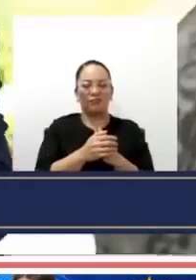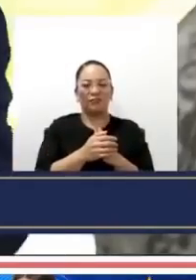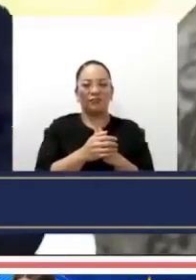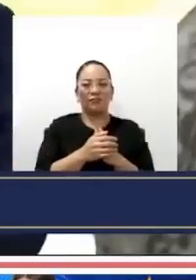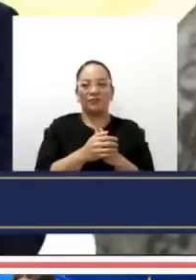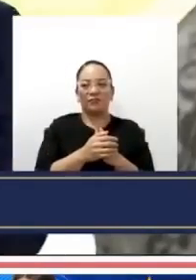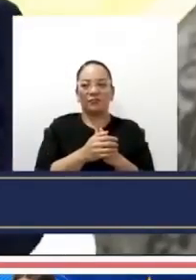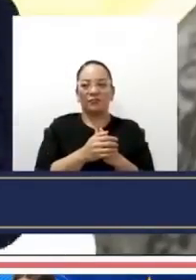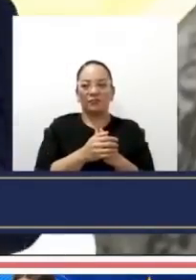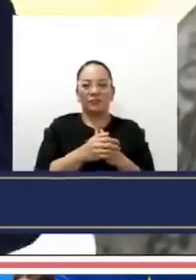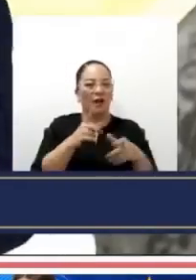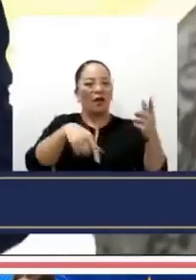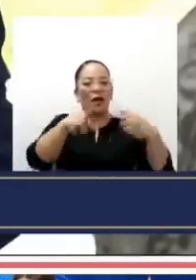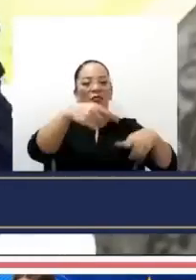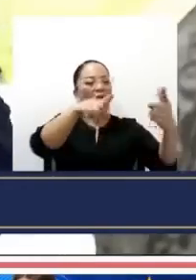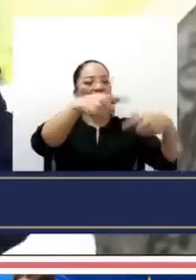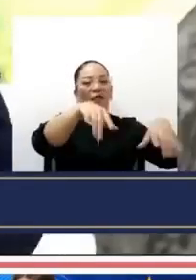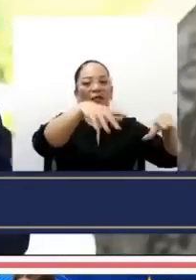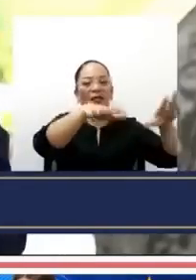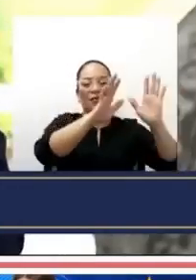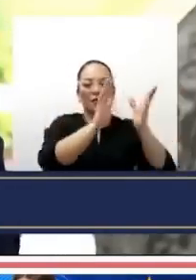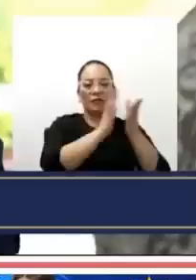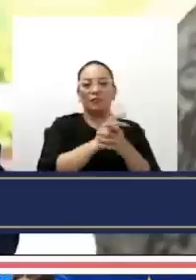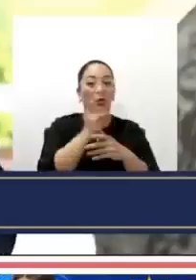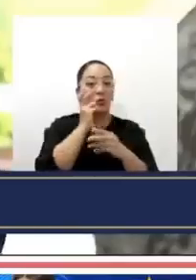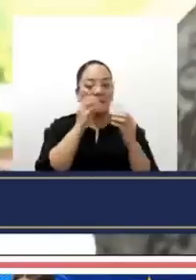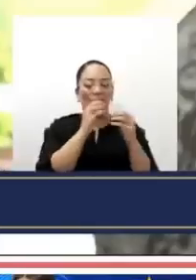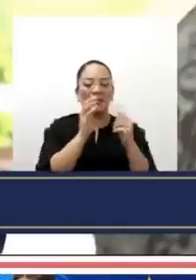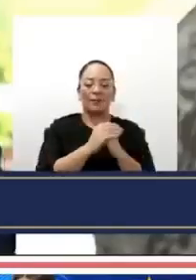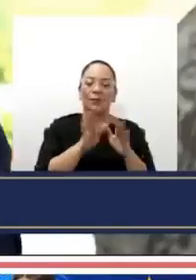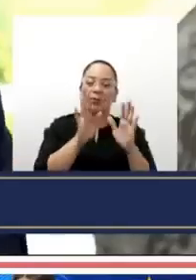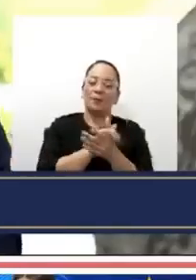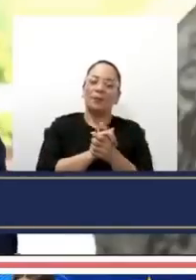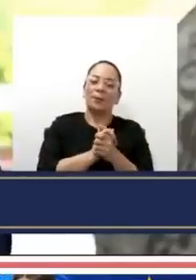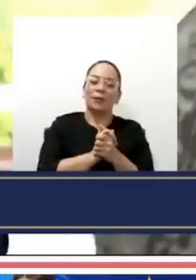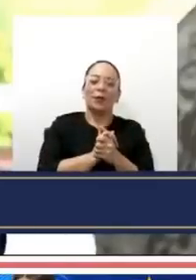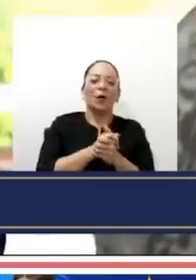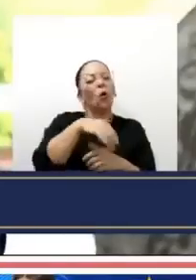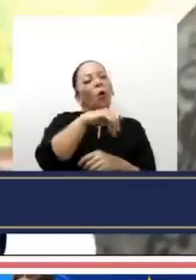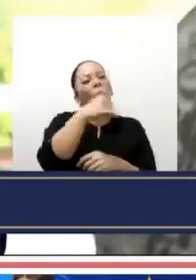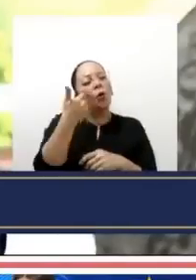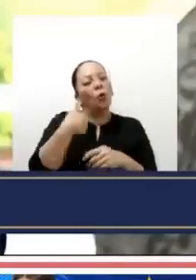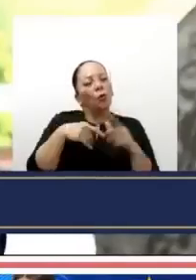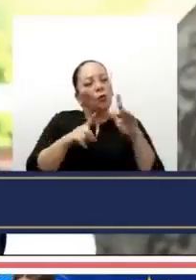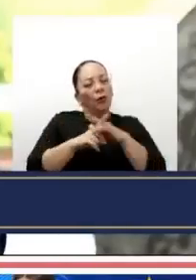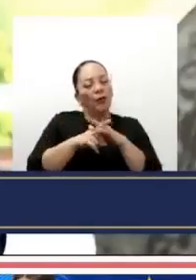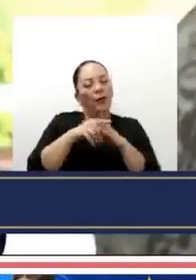hacer más bulto porque suenan más. Claro. Ahora aparece un señor Marco Morales